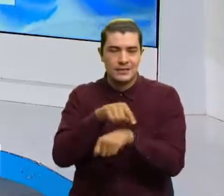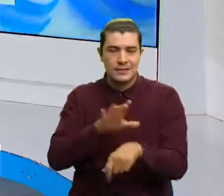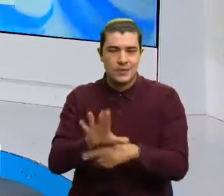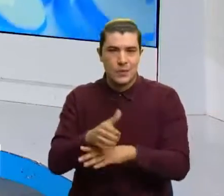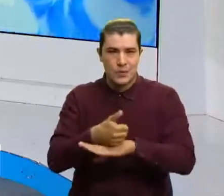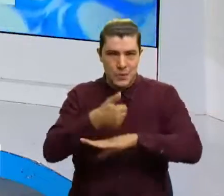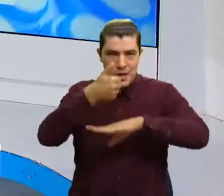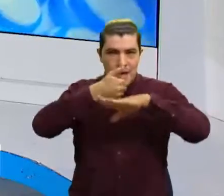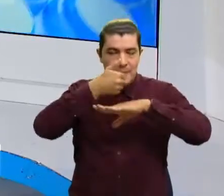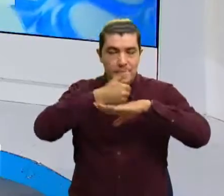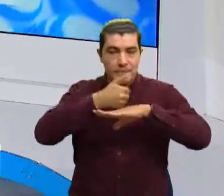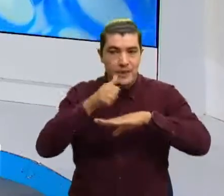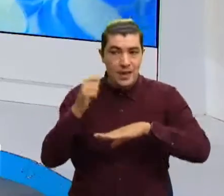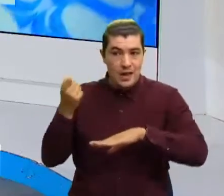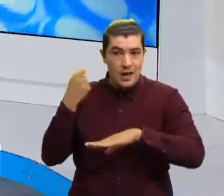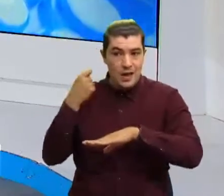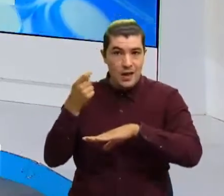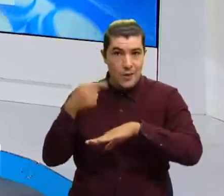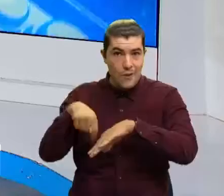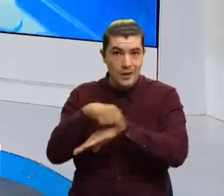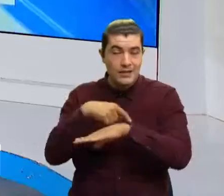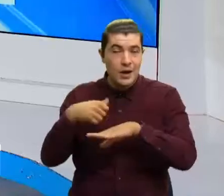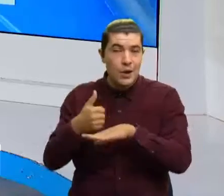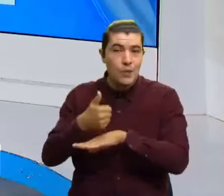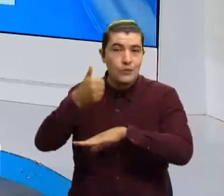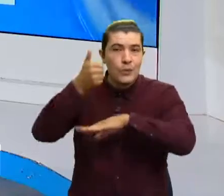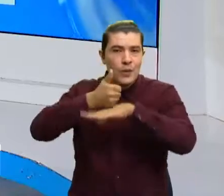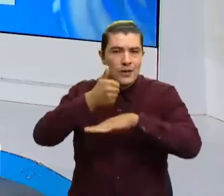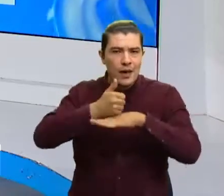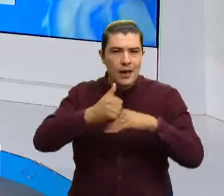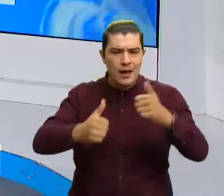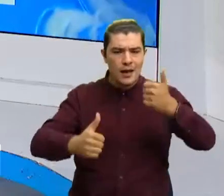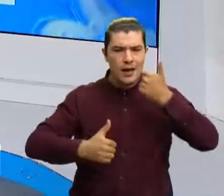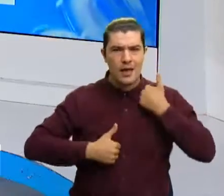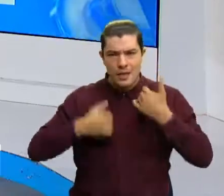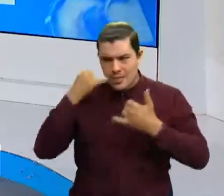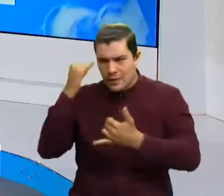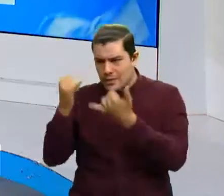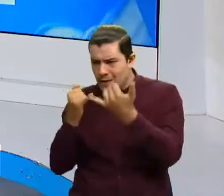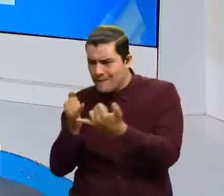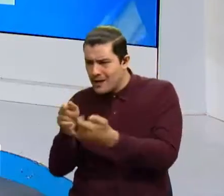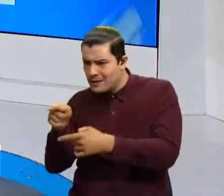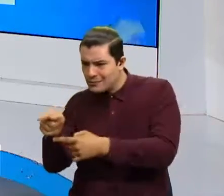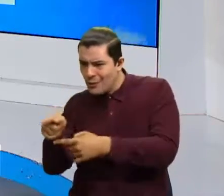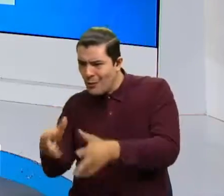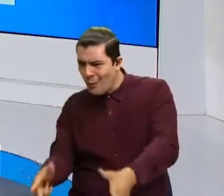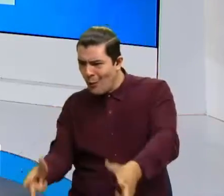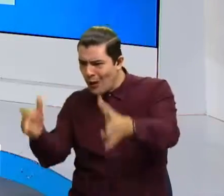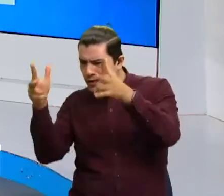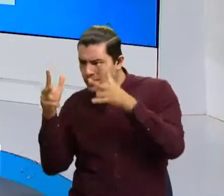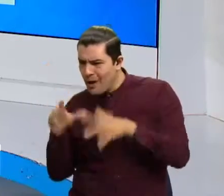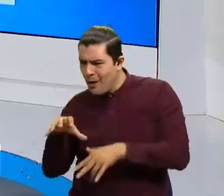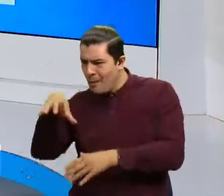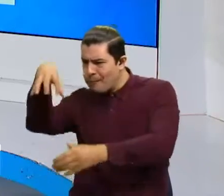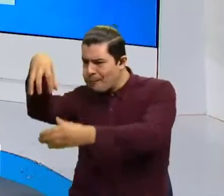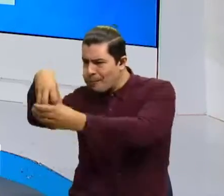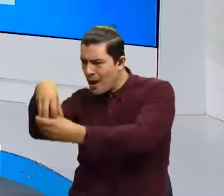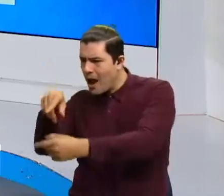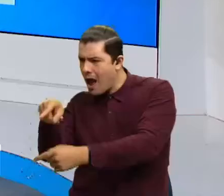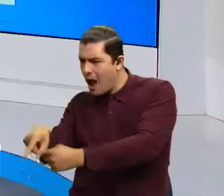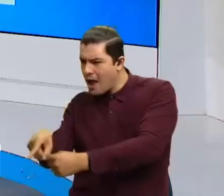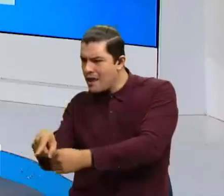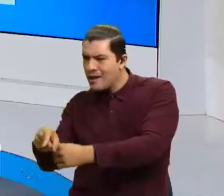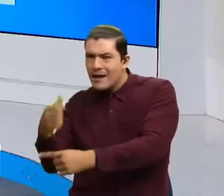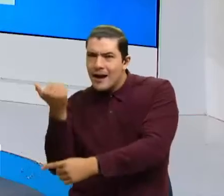artefacto explosivo con el cual se esperaba atentar en contra de la seguridad y tranquilidad en la capital norte santandereana. Diana,